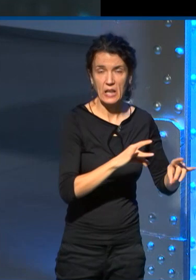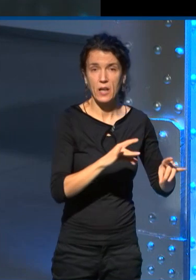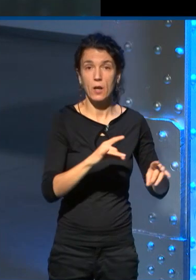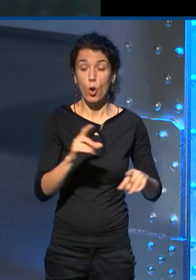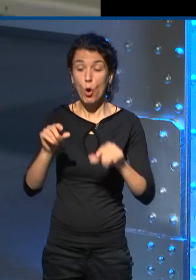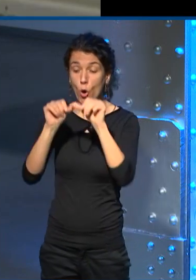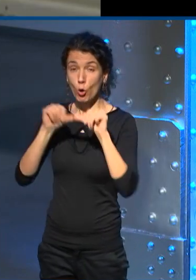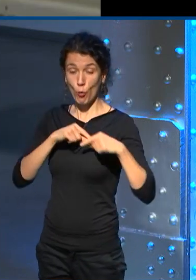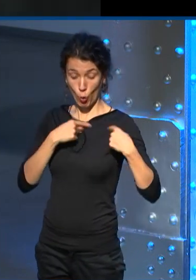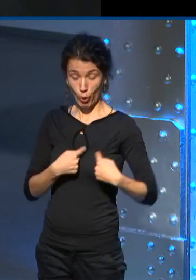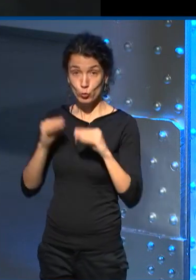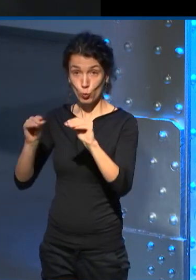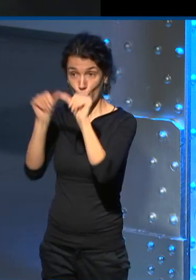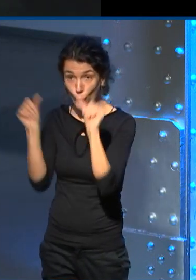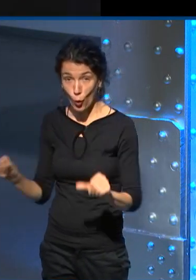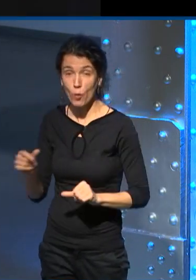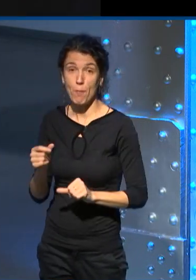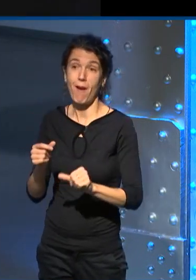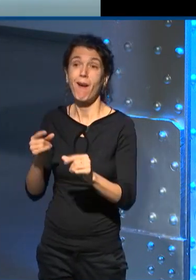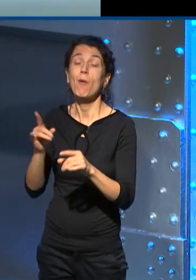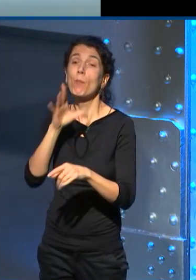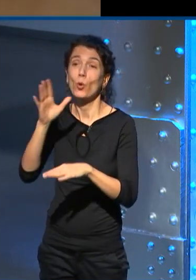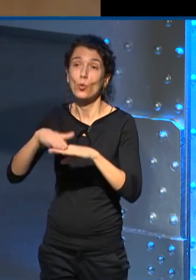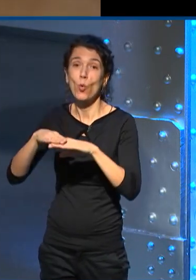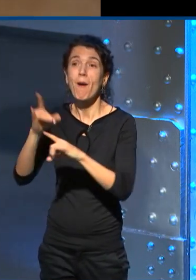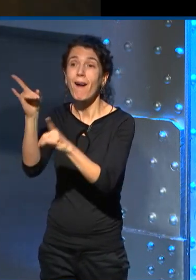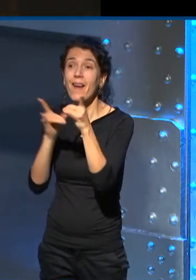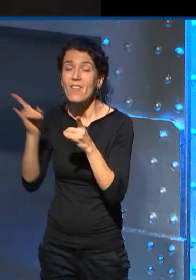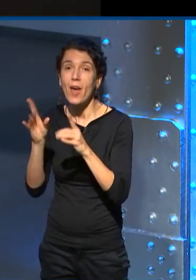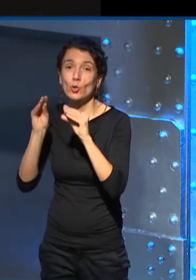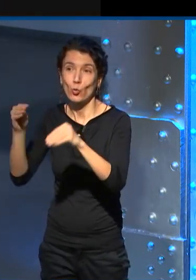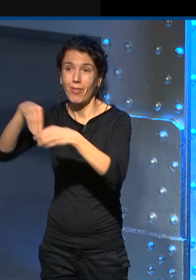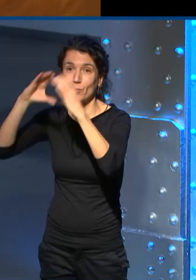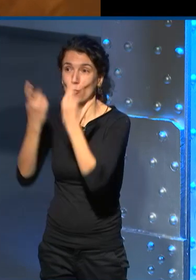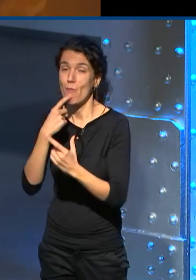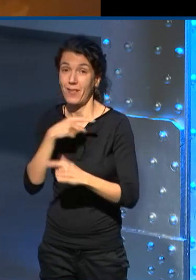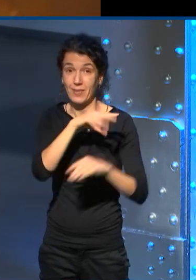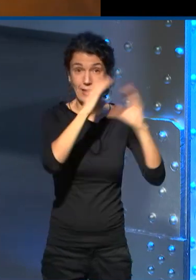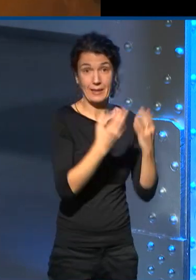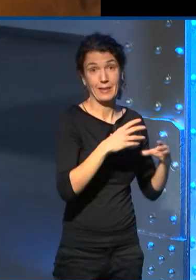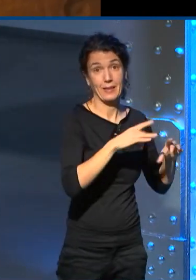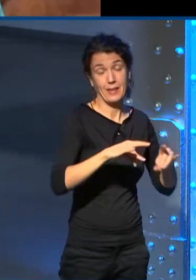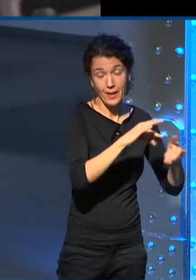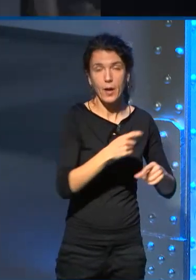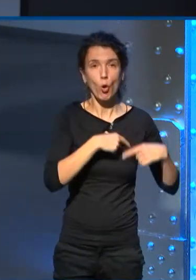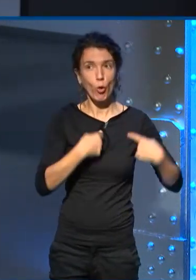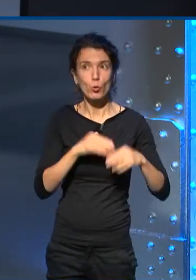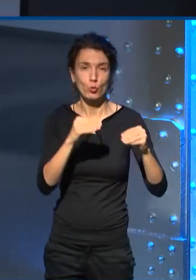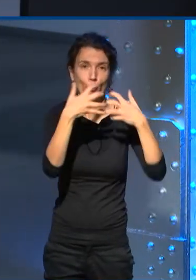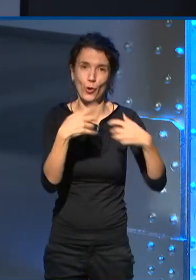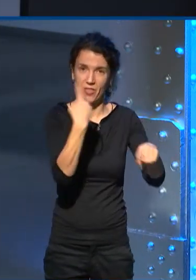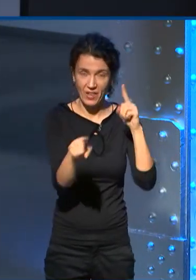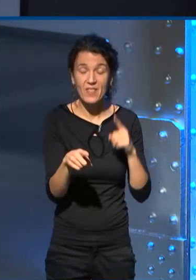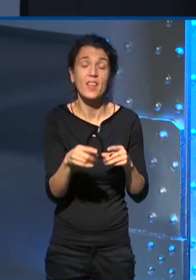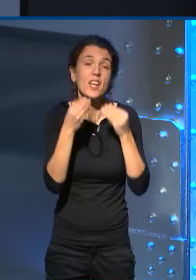corazón de él en Marte, con distinta gravedad que en la Tierra, pues no funciona lo mismo. Y entonces pues es una especie de historia de amor de